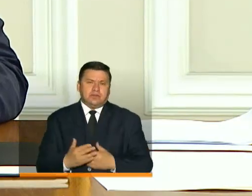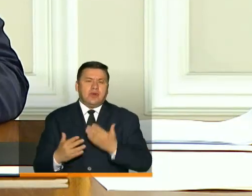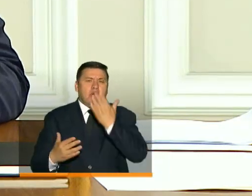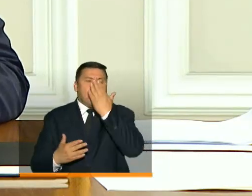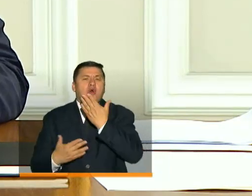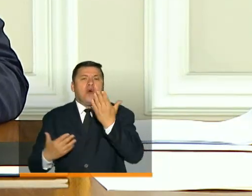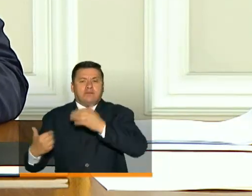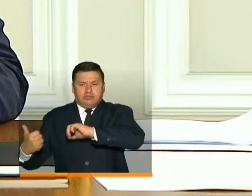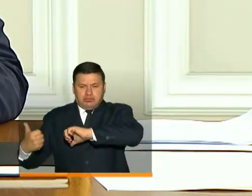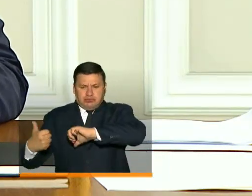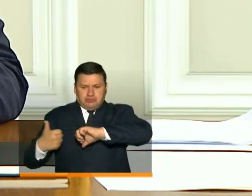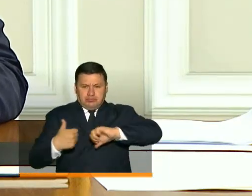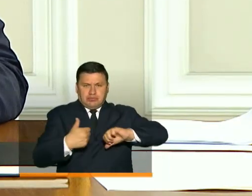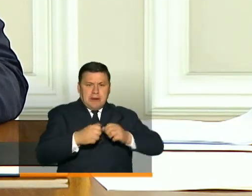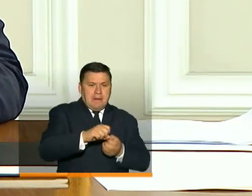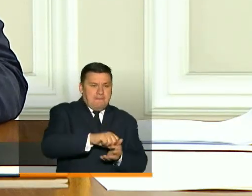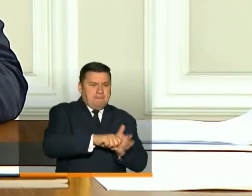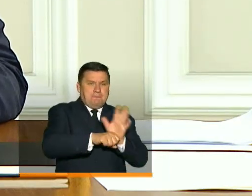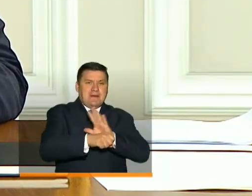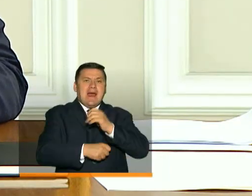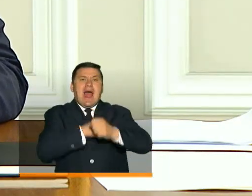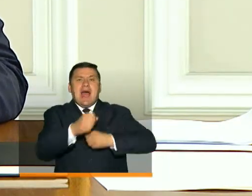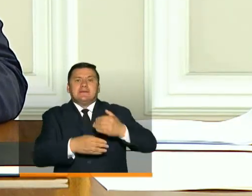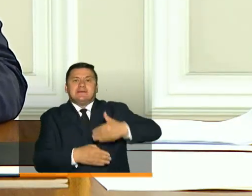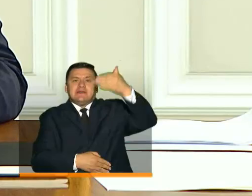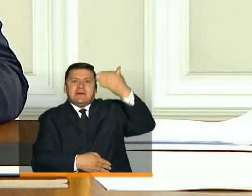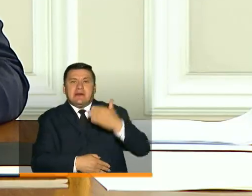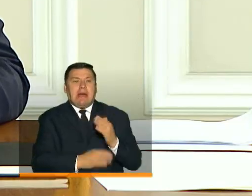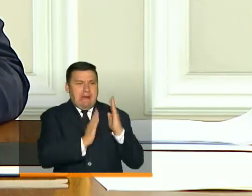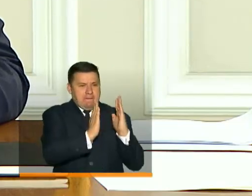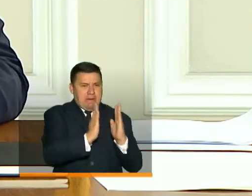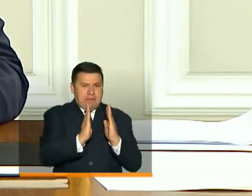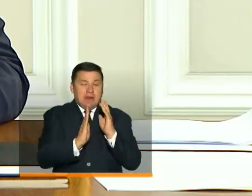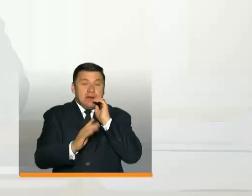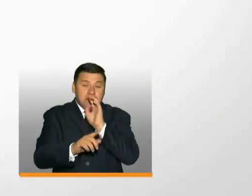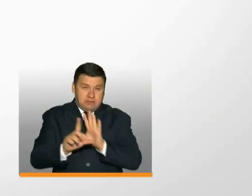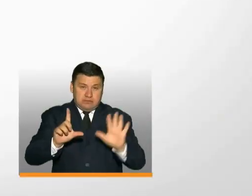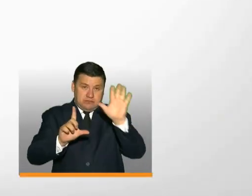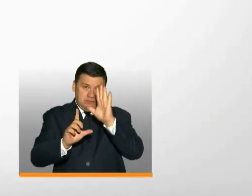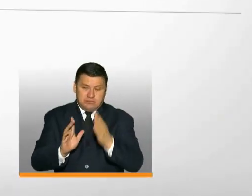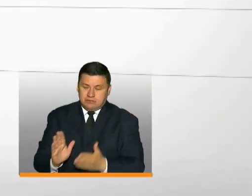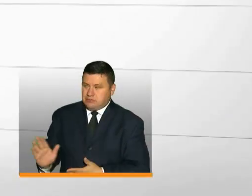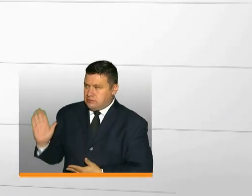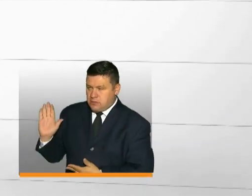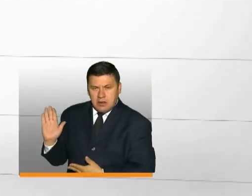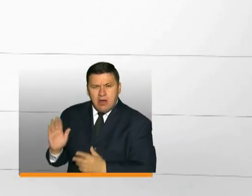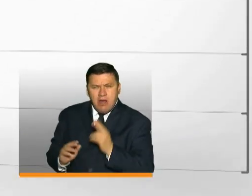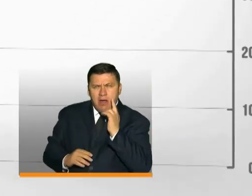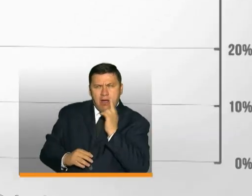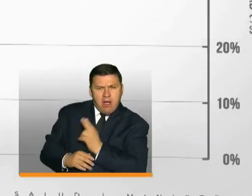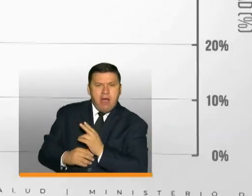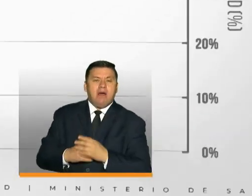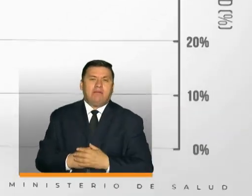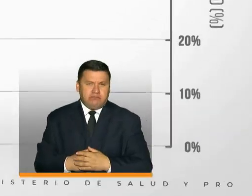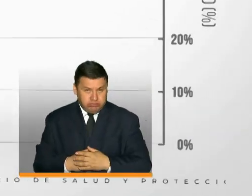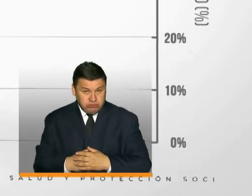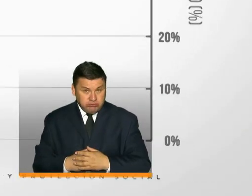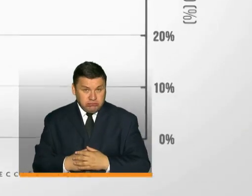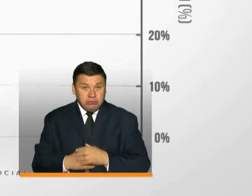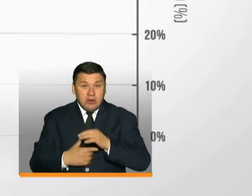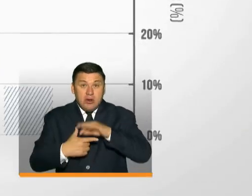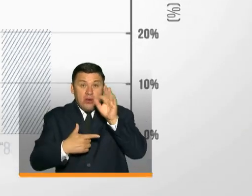comporta la letalidad del virus por los rangos de edad, que es lo que quisiera que en esta gráfica todos ustedes también pudieran observar, y es que